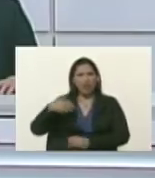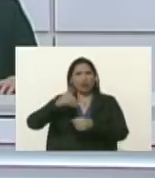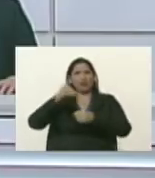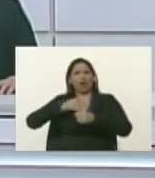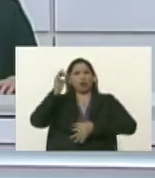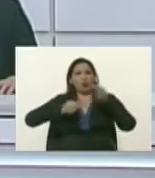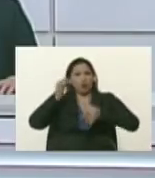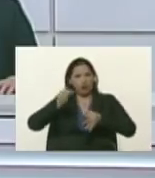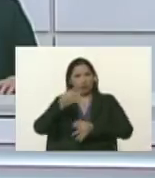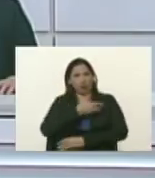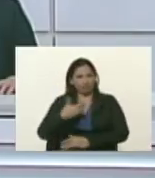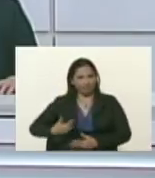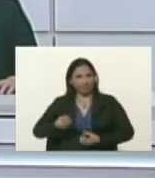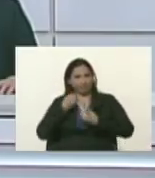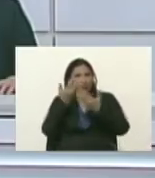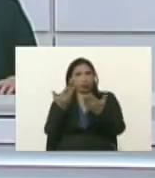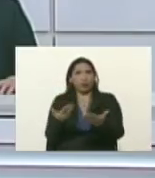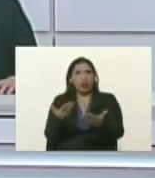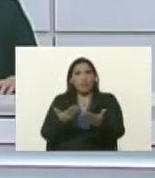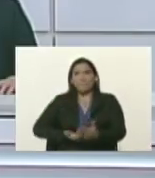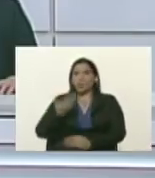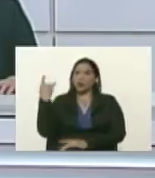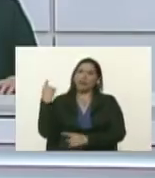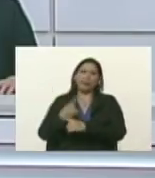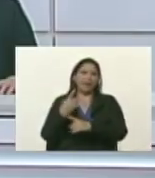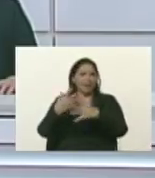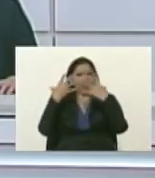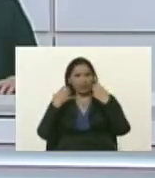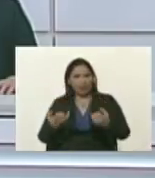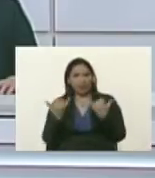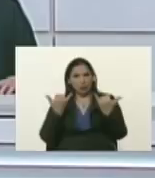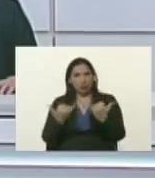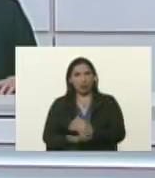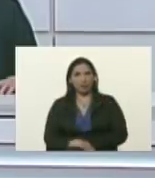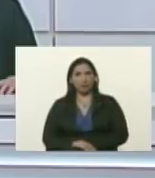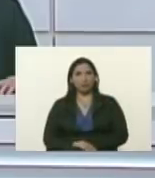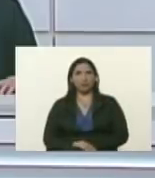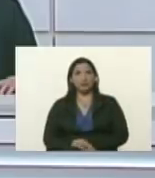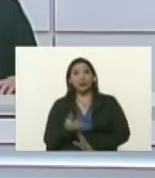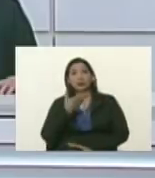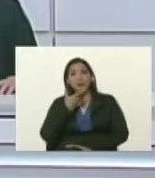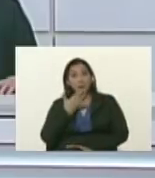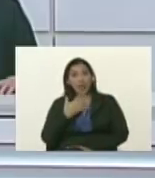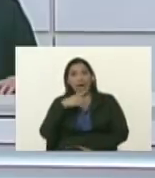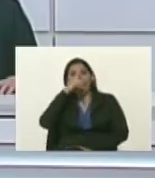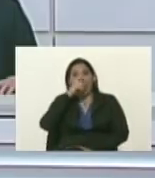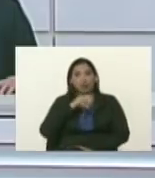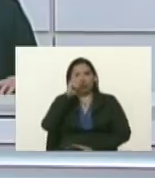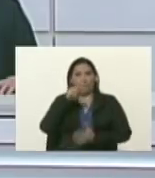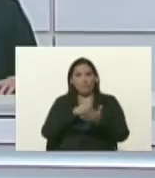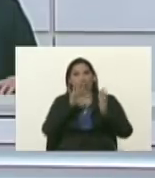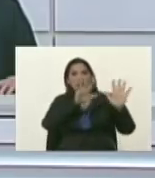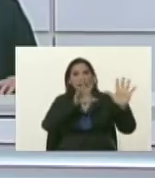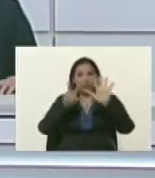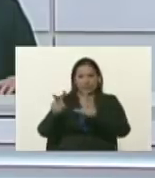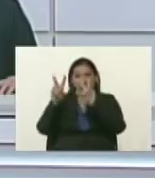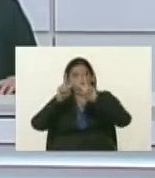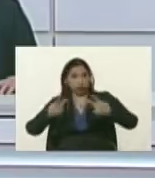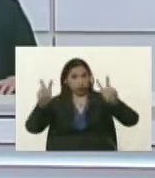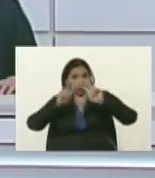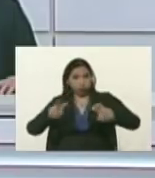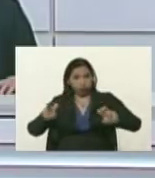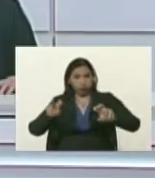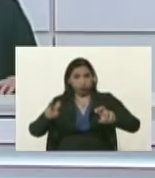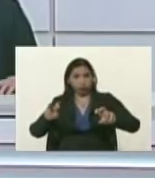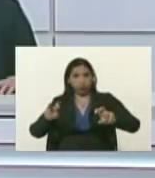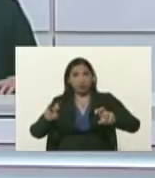jurídicos muy importantes que debe entenderse en este caso. En el año 2017, siendo experto del caso